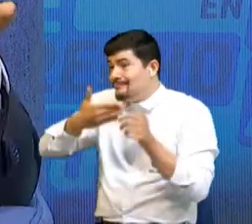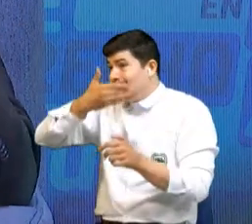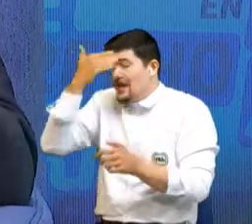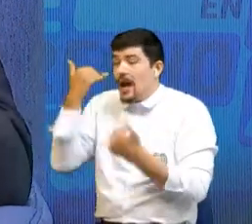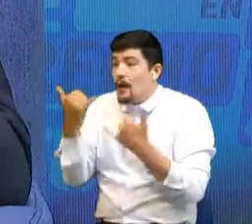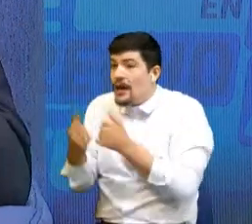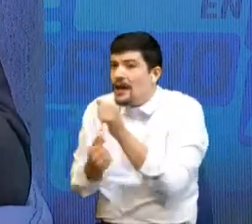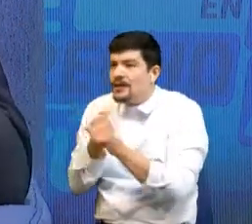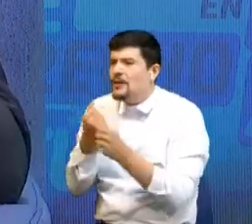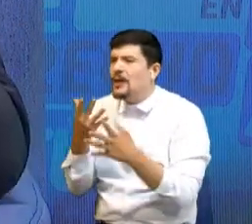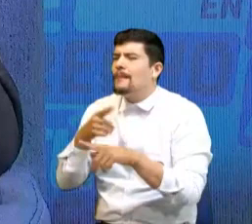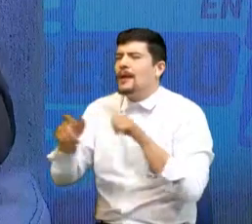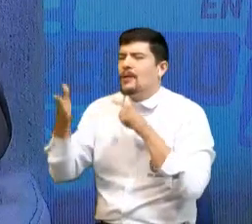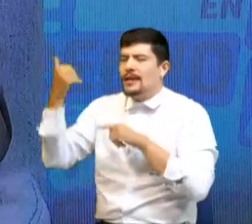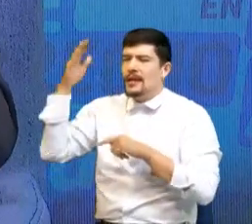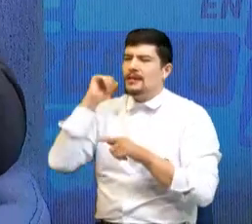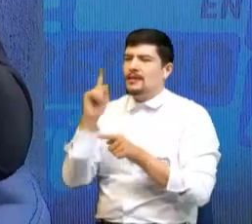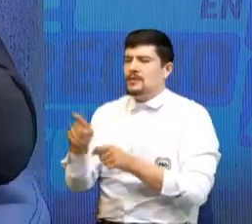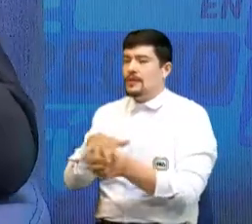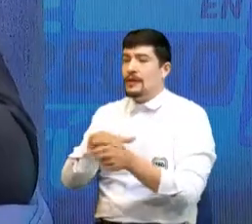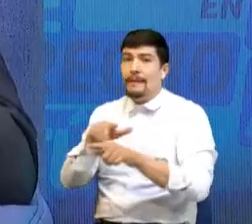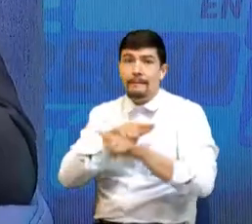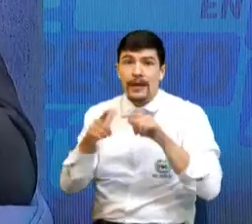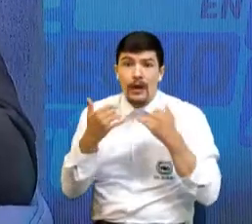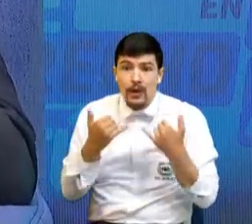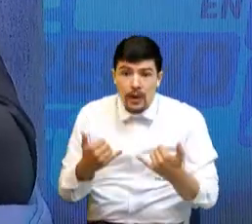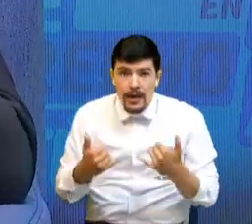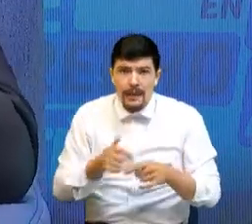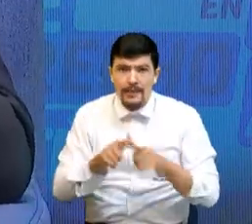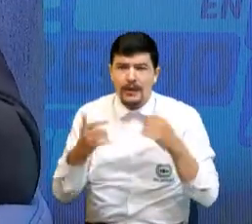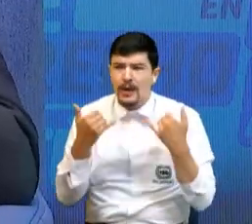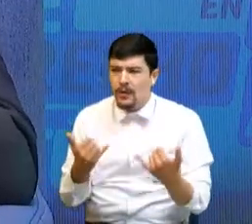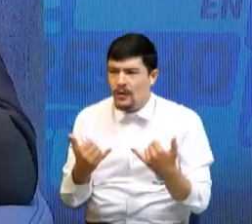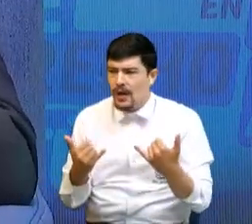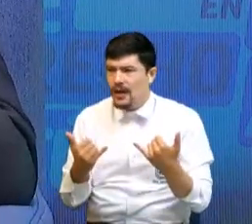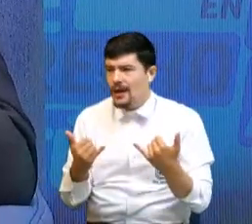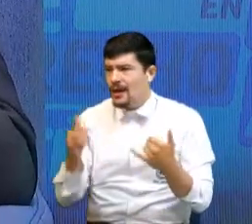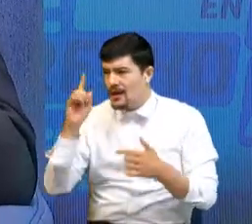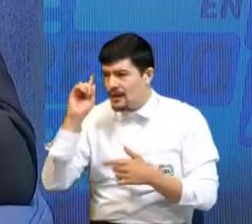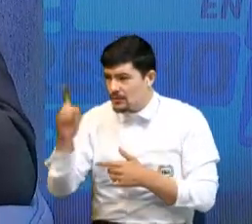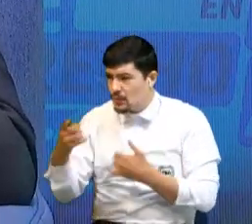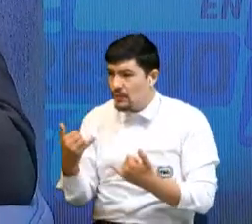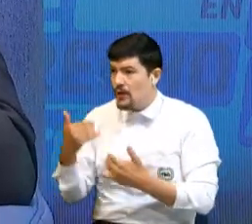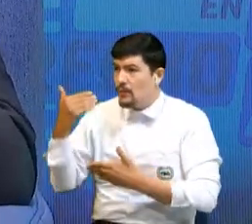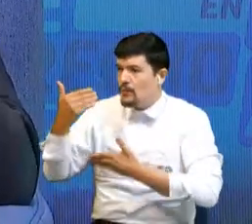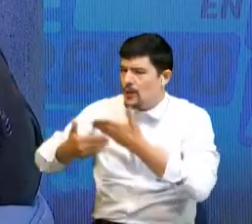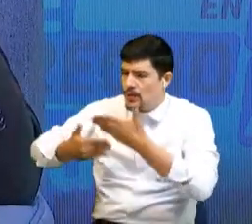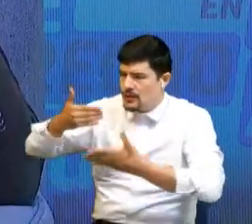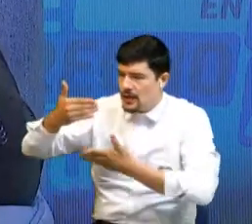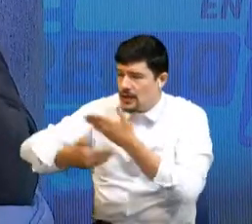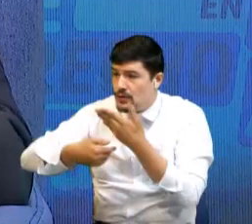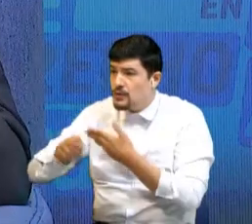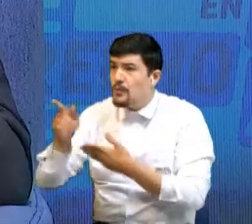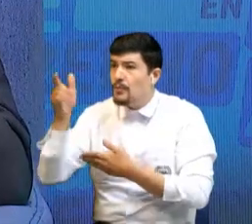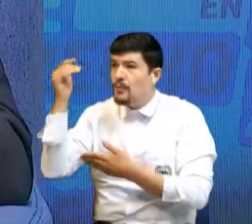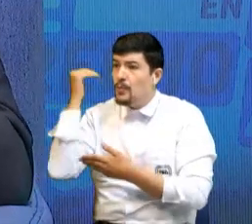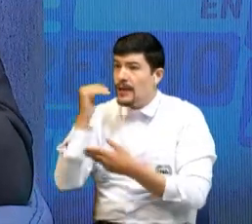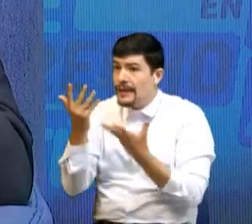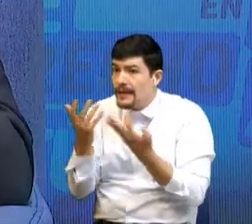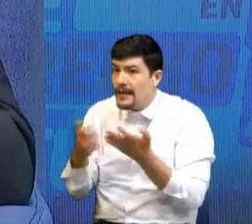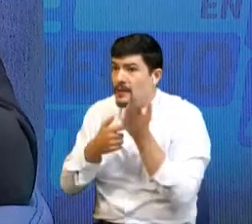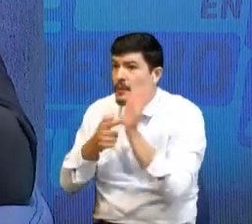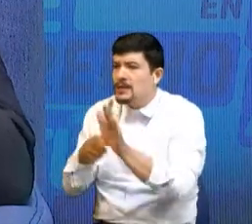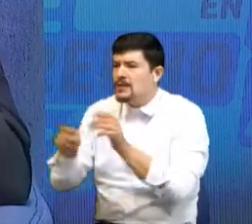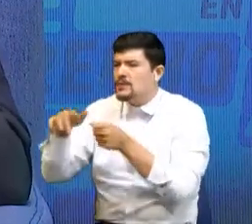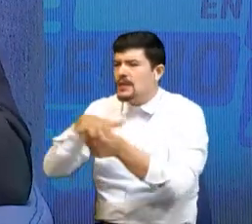pero fue una situación que pasó. Al parecer estuvo ahora en medio de un proceso y quiso evidenciar su